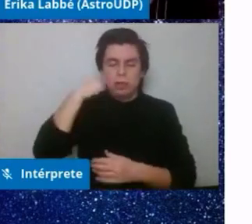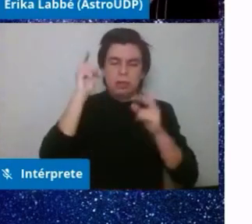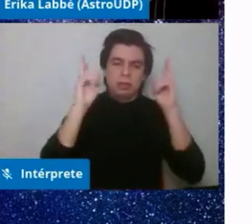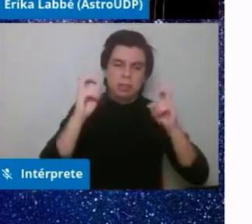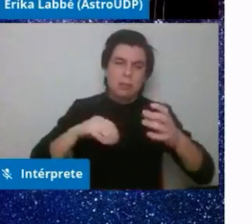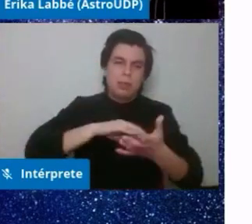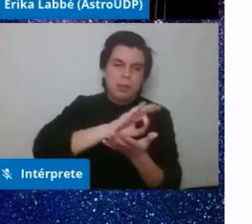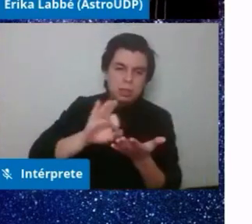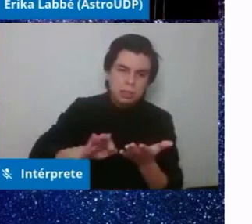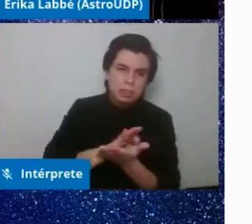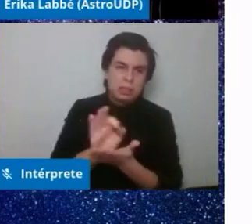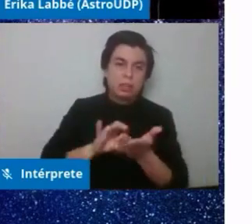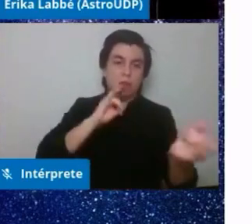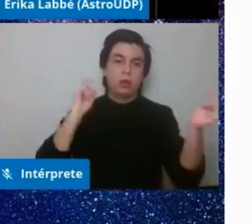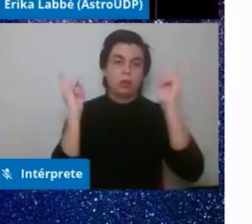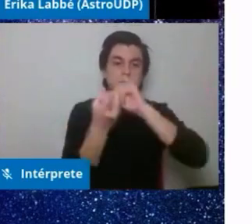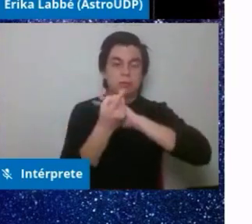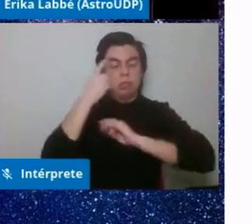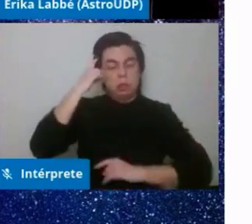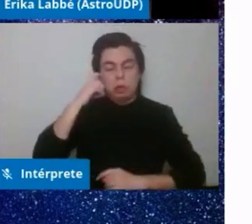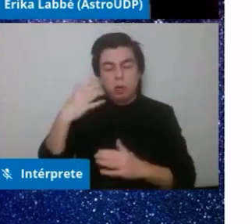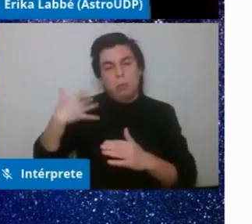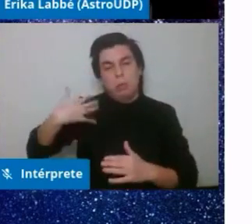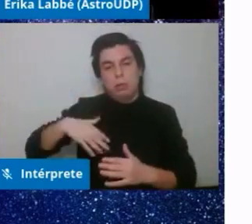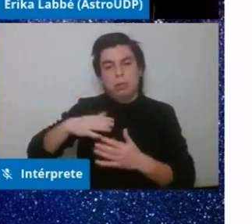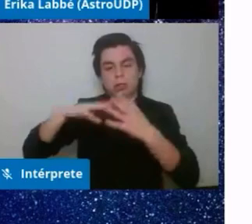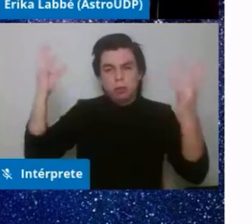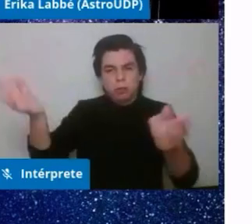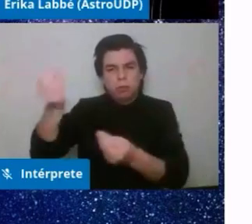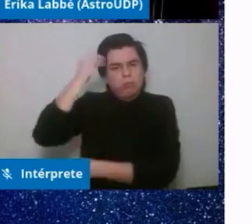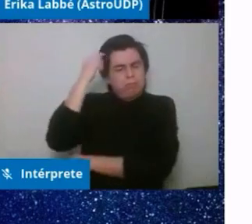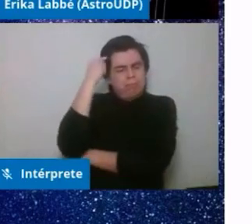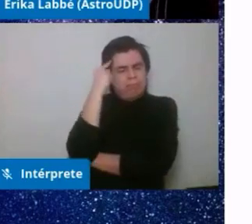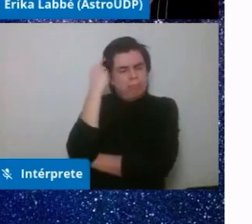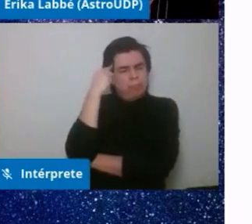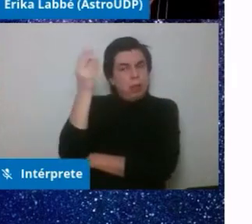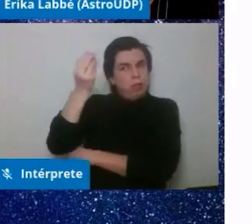es algo que uno tiene que tener en mente también cuando quiere hacer una actividad como esta.